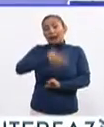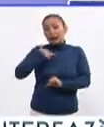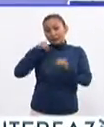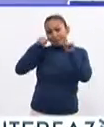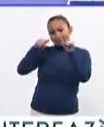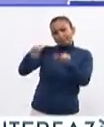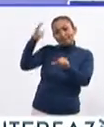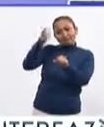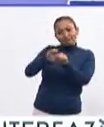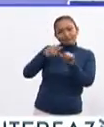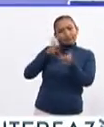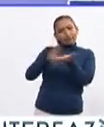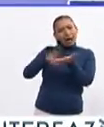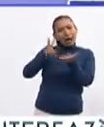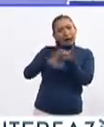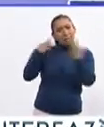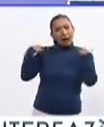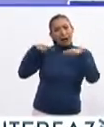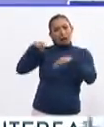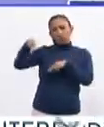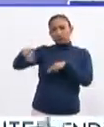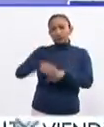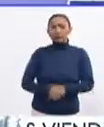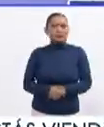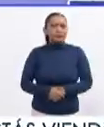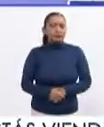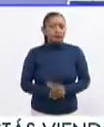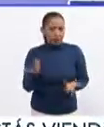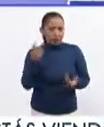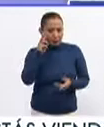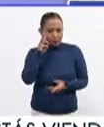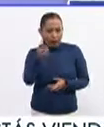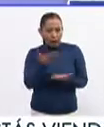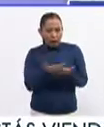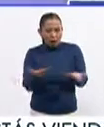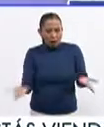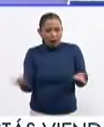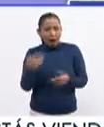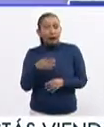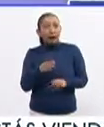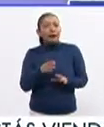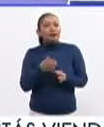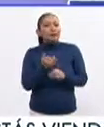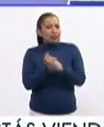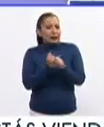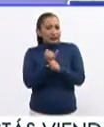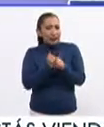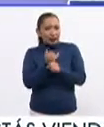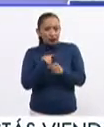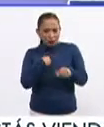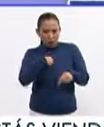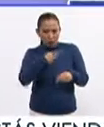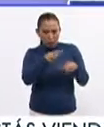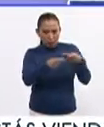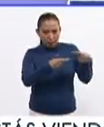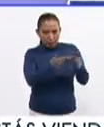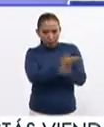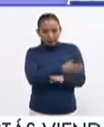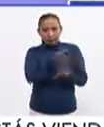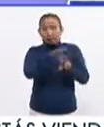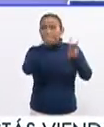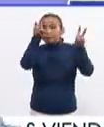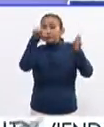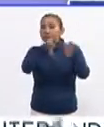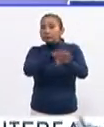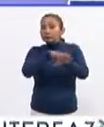el centro y darle su valor al magisterio nacional. Si les parece bien, vamos a ver este trabajo que he preparado en torno a